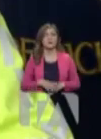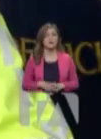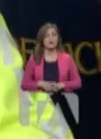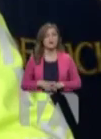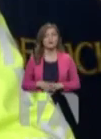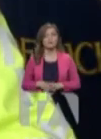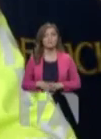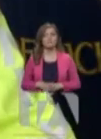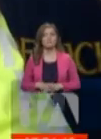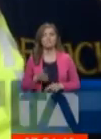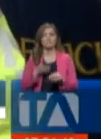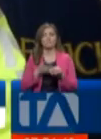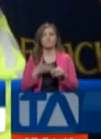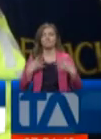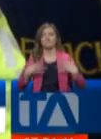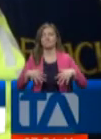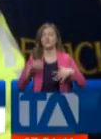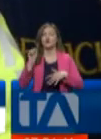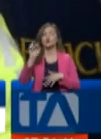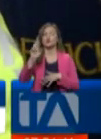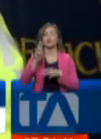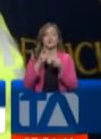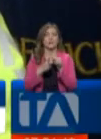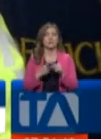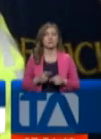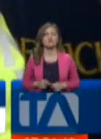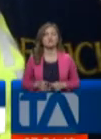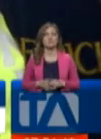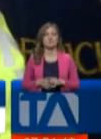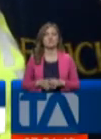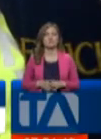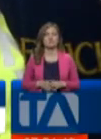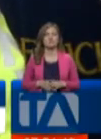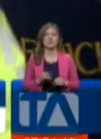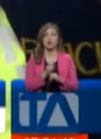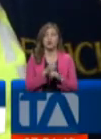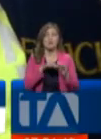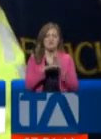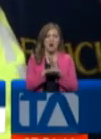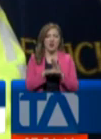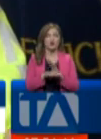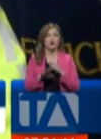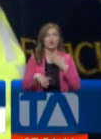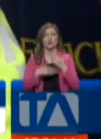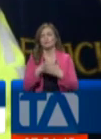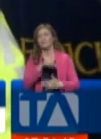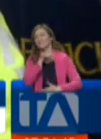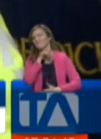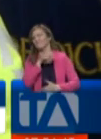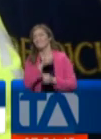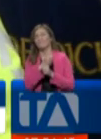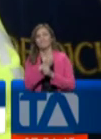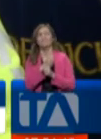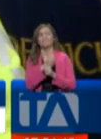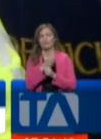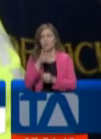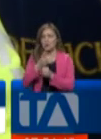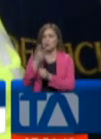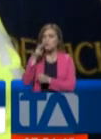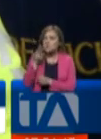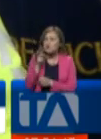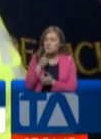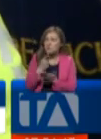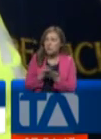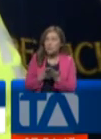Se dedicaba a la parte sur de Quito. Hablamos siempre de entidades económicas. Todos los asaltos que ellos realizaron, de acuerdo a los videos que tenemos de